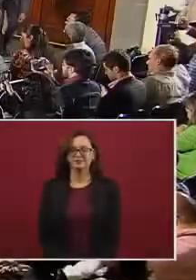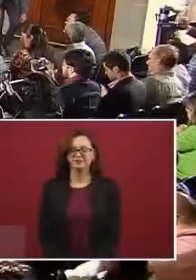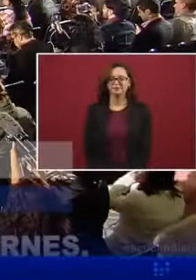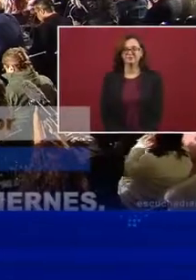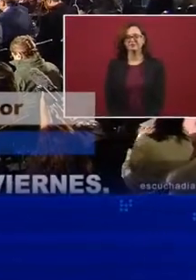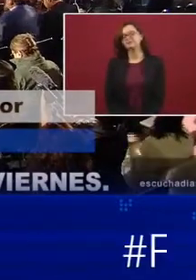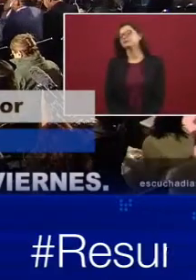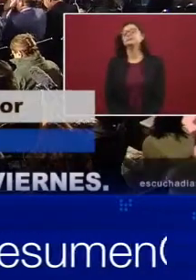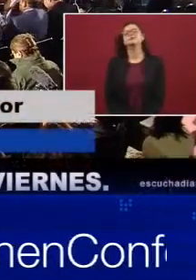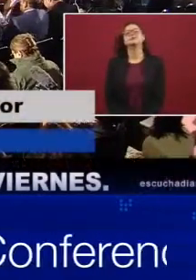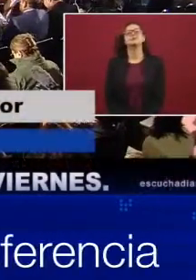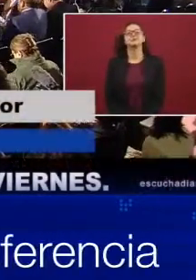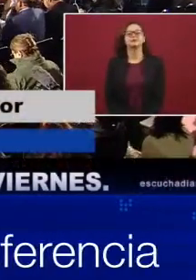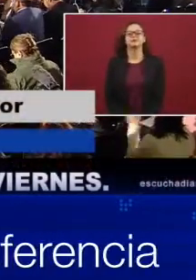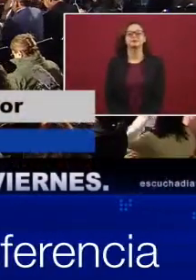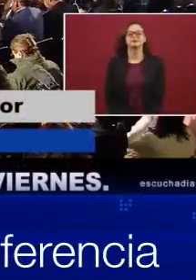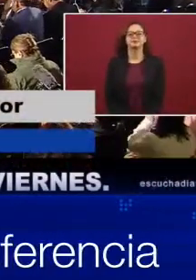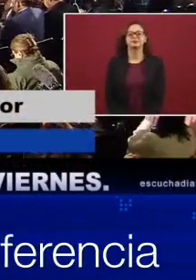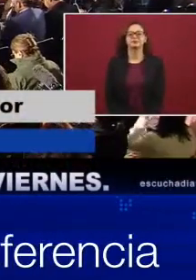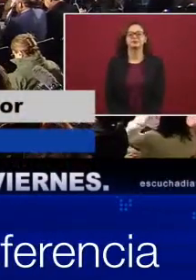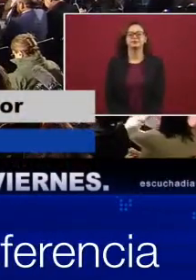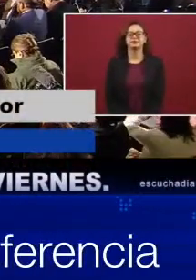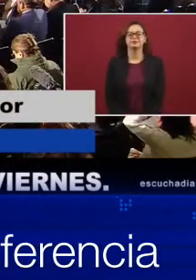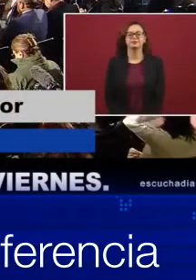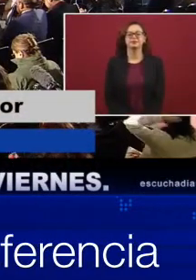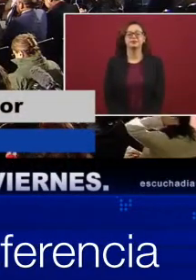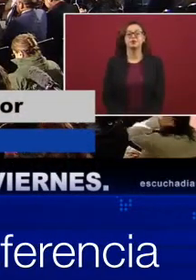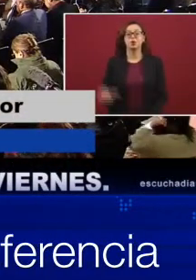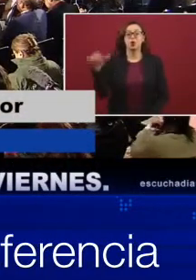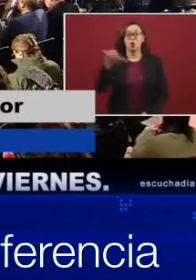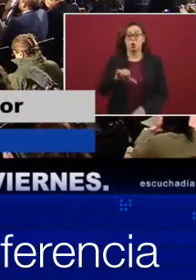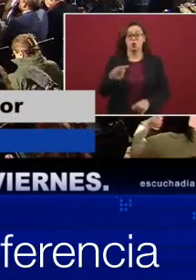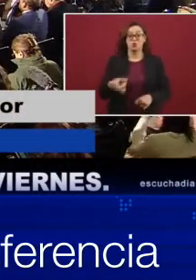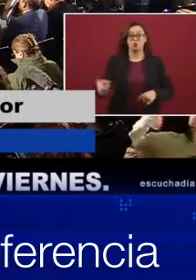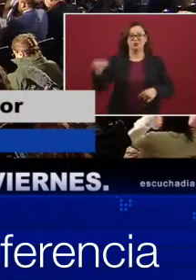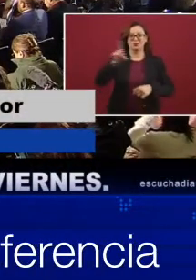El día de hoy es un día